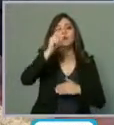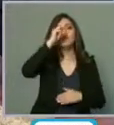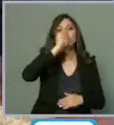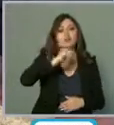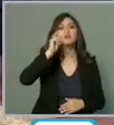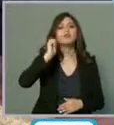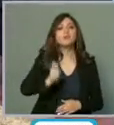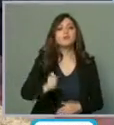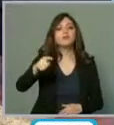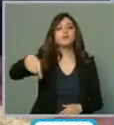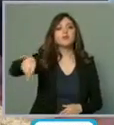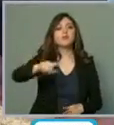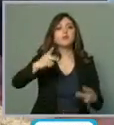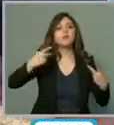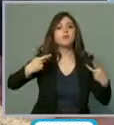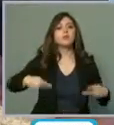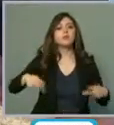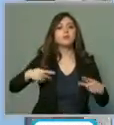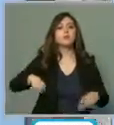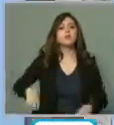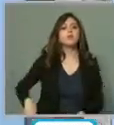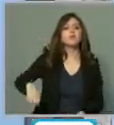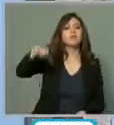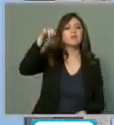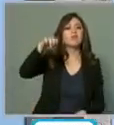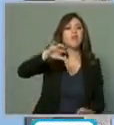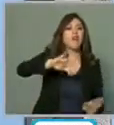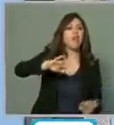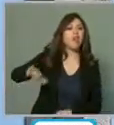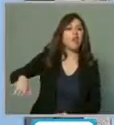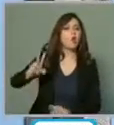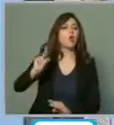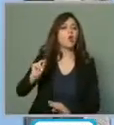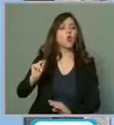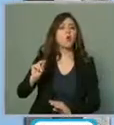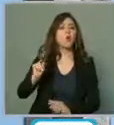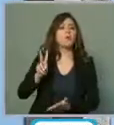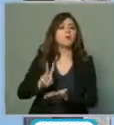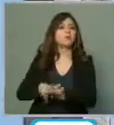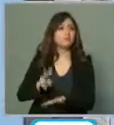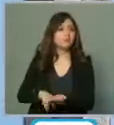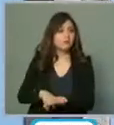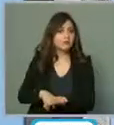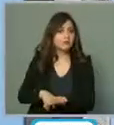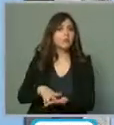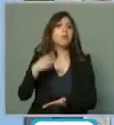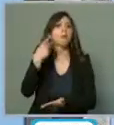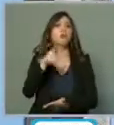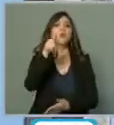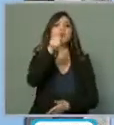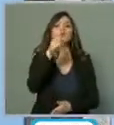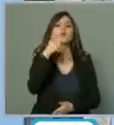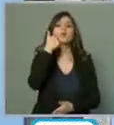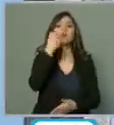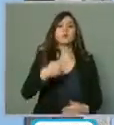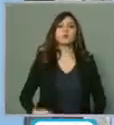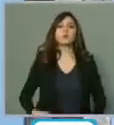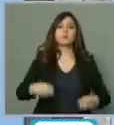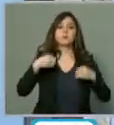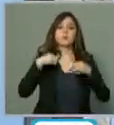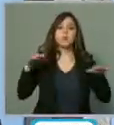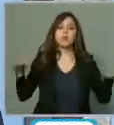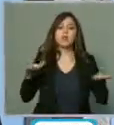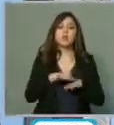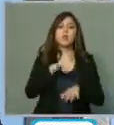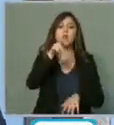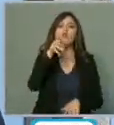la ancianidad, ¿no? Y en ese sentido me parece como importante que para poder tener una calidad de vida en la etapa anciana, que a ustedes creo